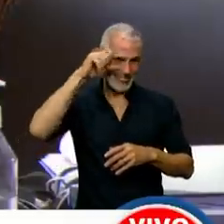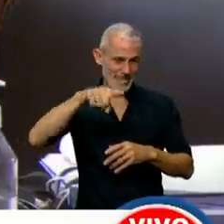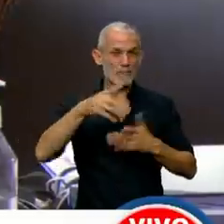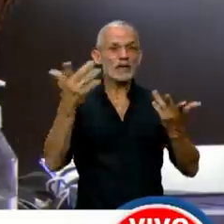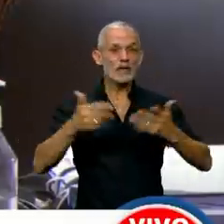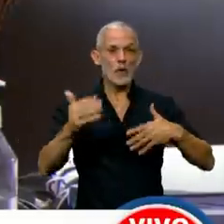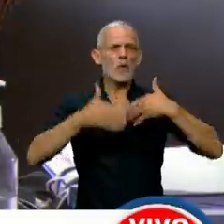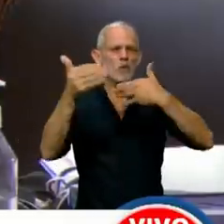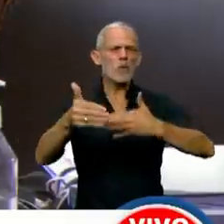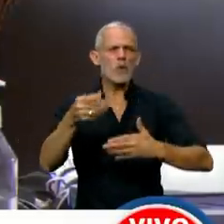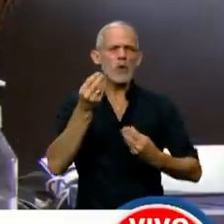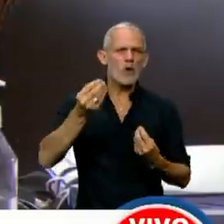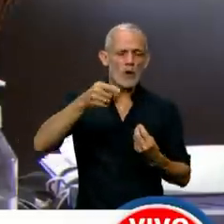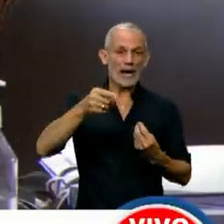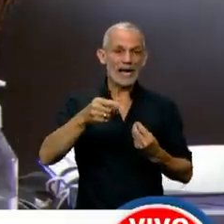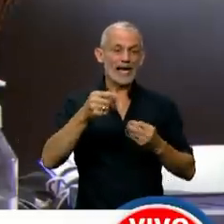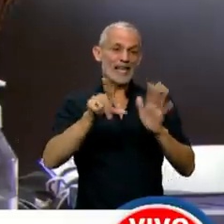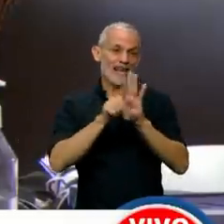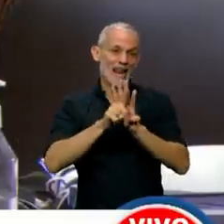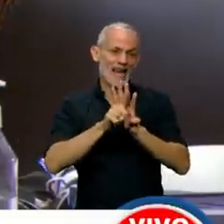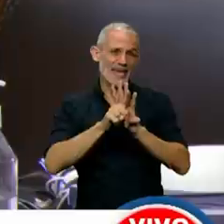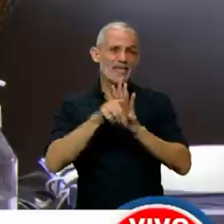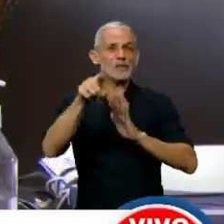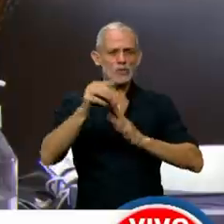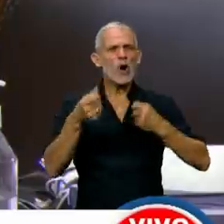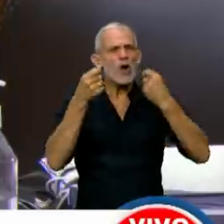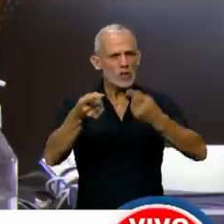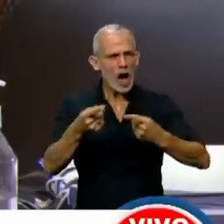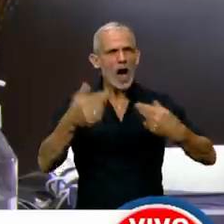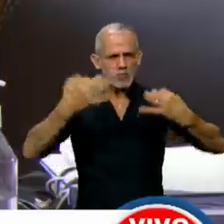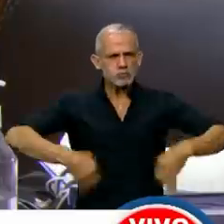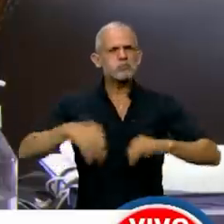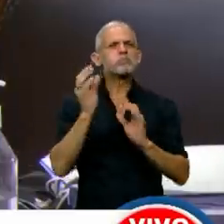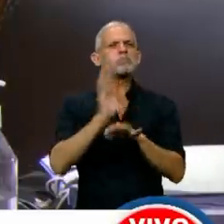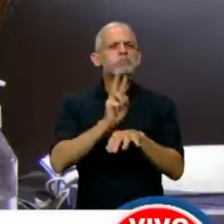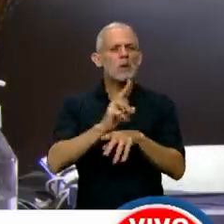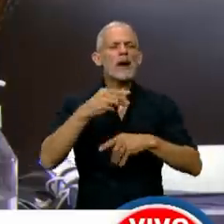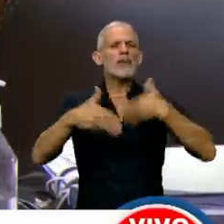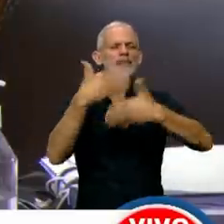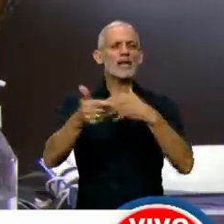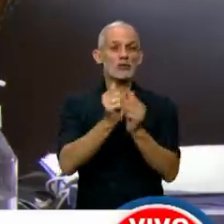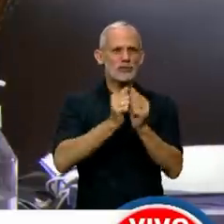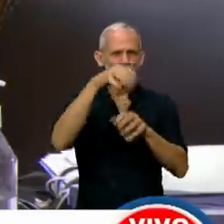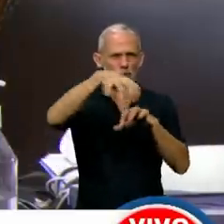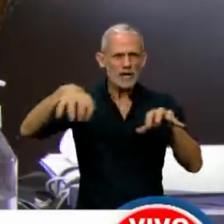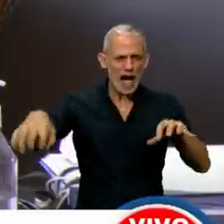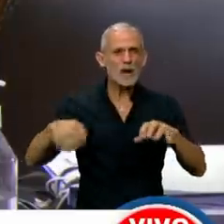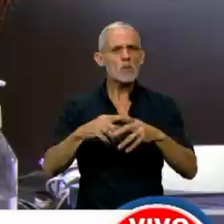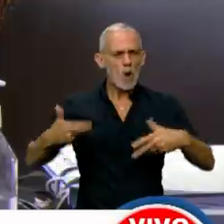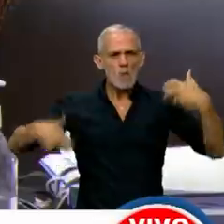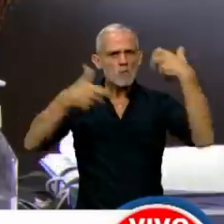de la ley 19640 nos ha brindado previsibilidad para el desarrollo industrial garantizando más